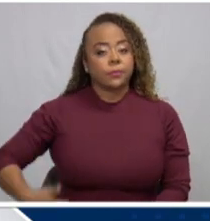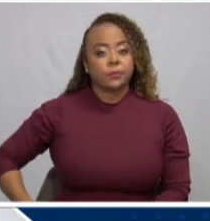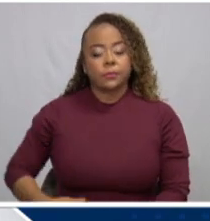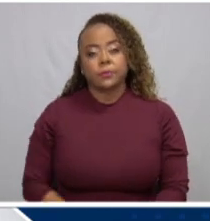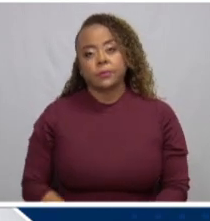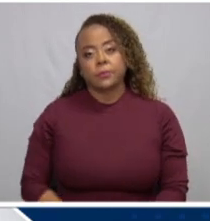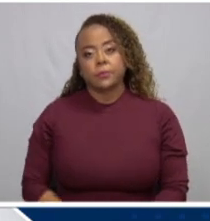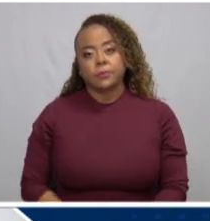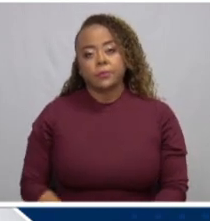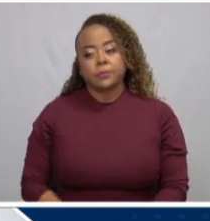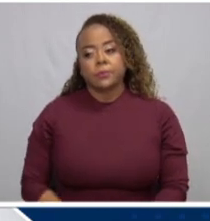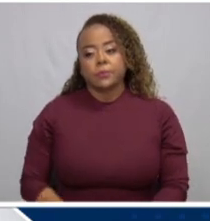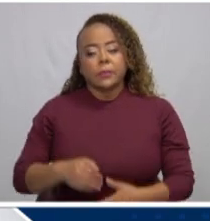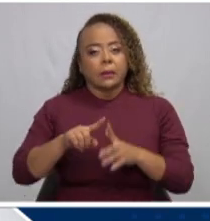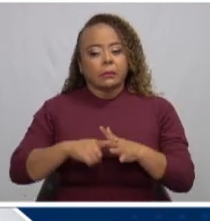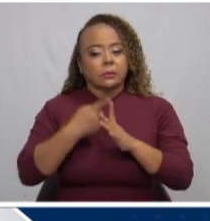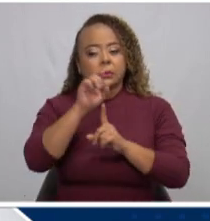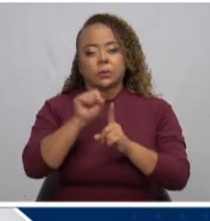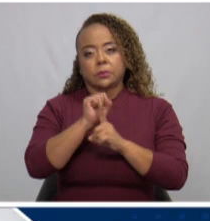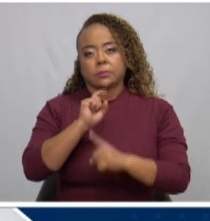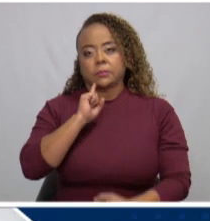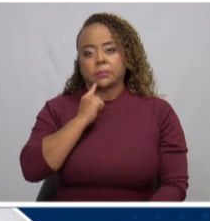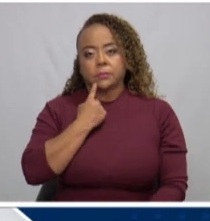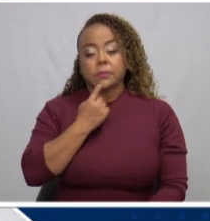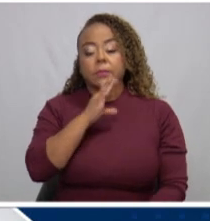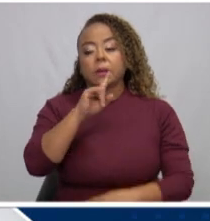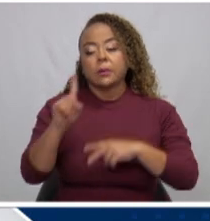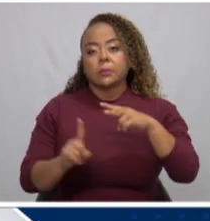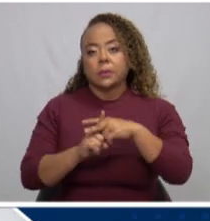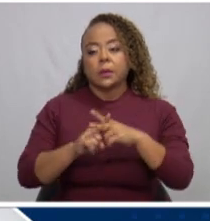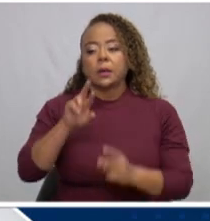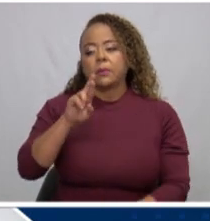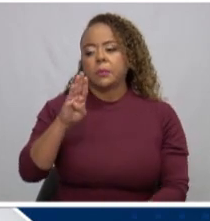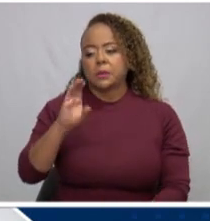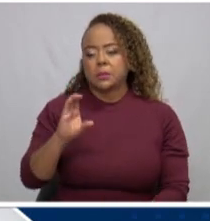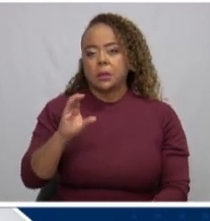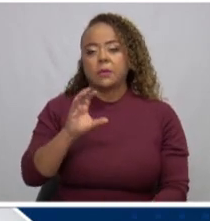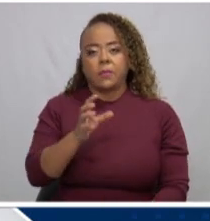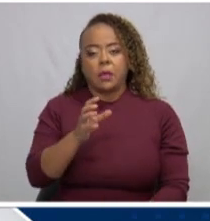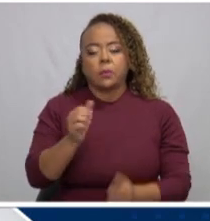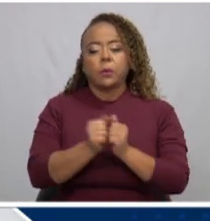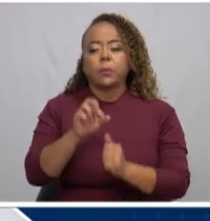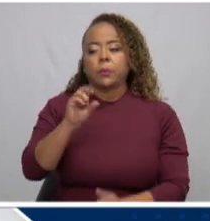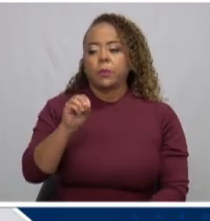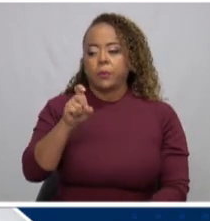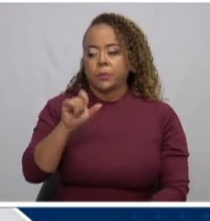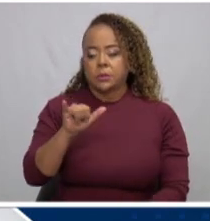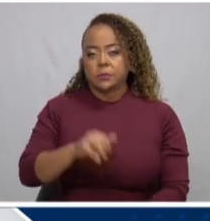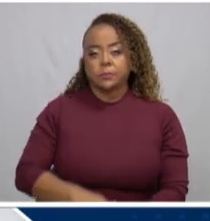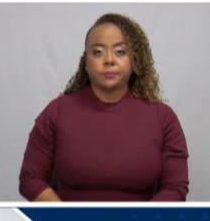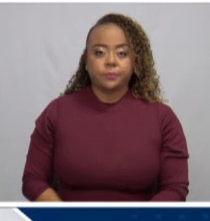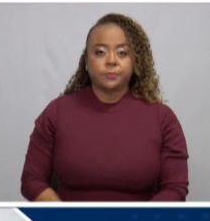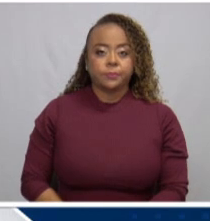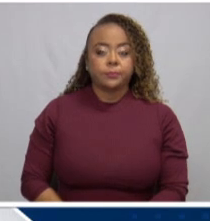herediano se metió en aquella situación delicadísima aparece rbc radio limitada con doña Roxy blen las